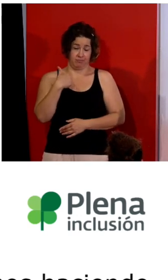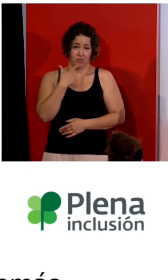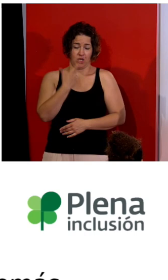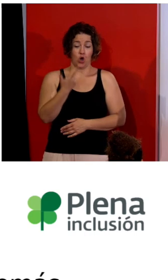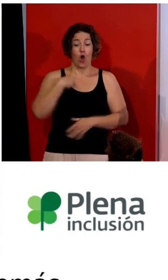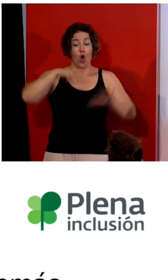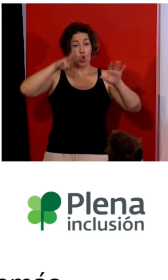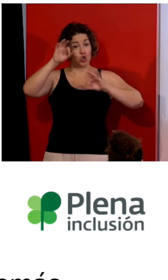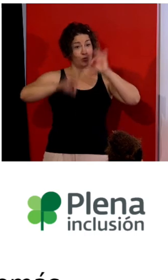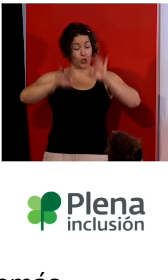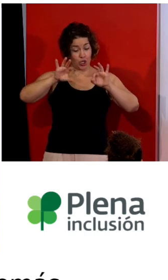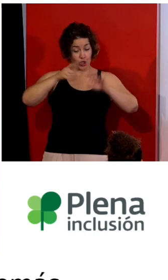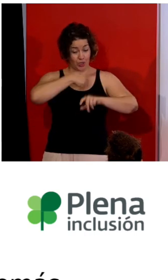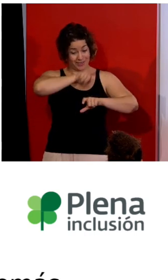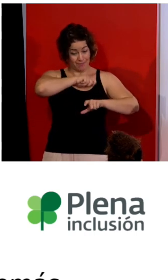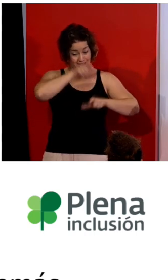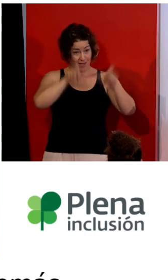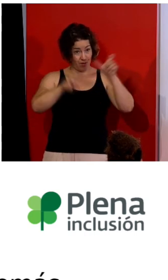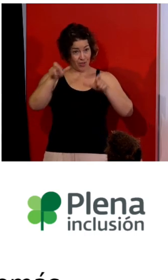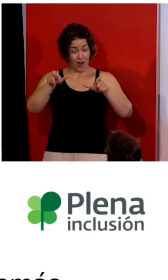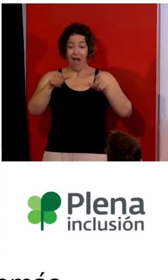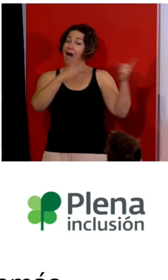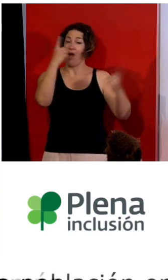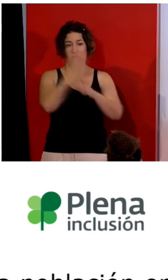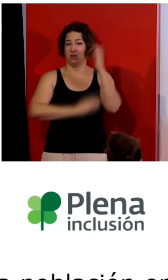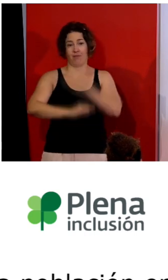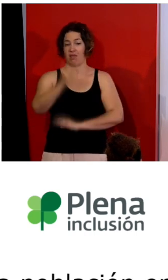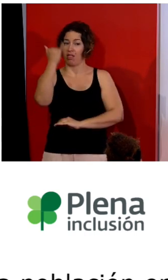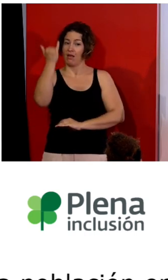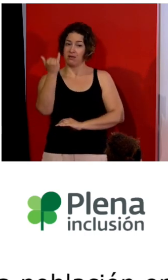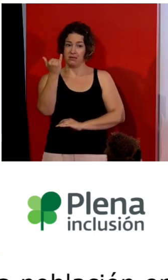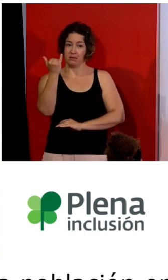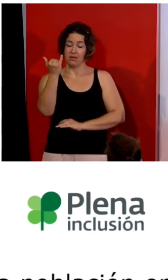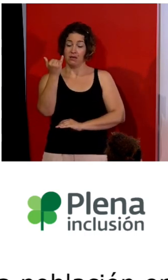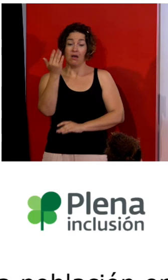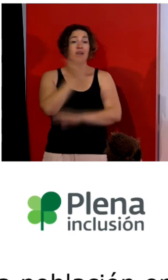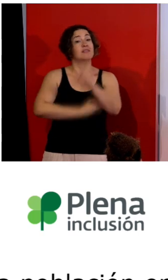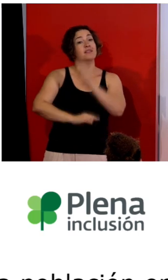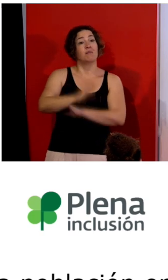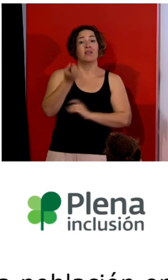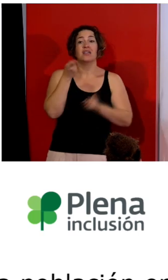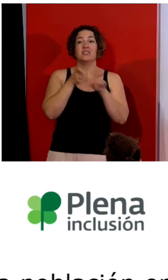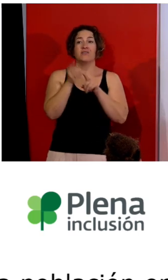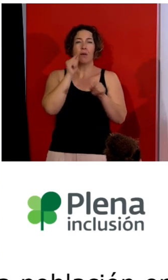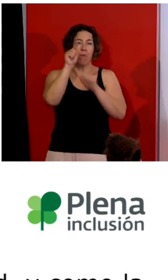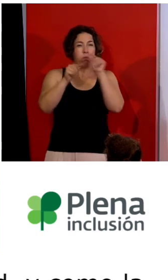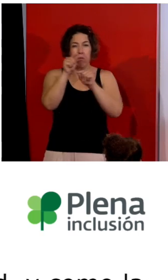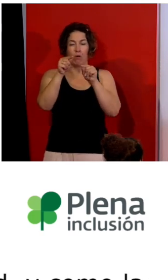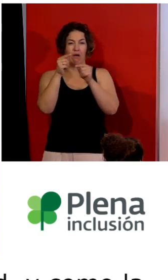el 8% de la población en España tenemos alguna discapacidad. Y como la discapacidad no es una epidemia, no se